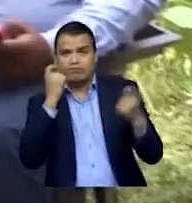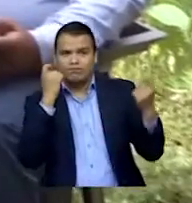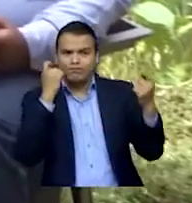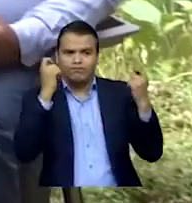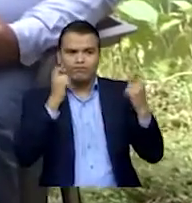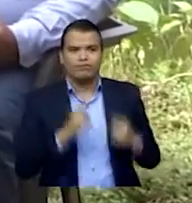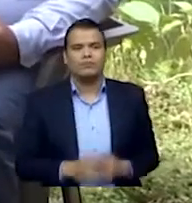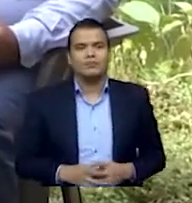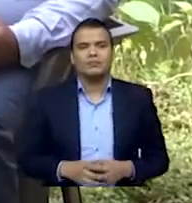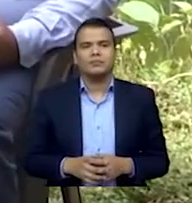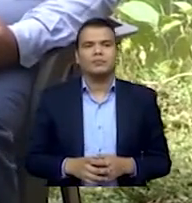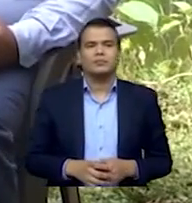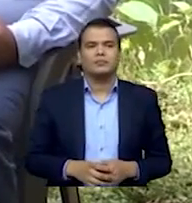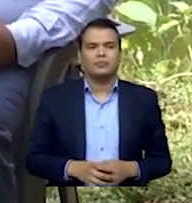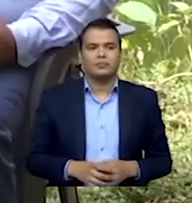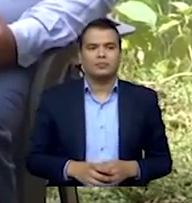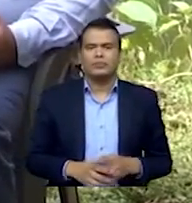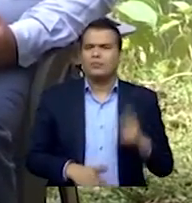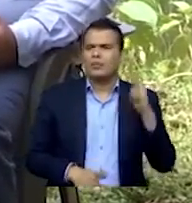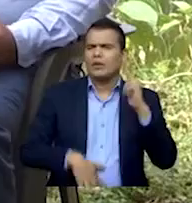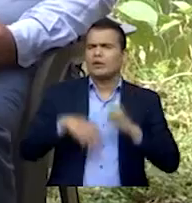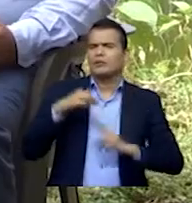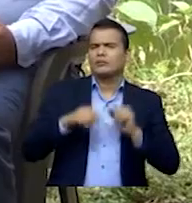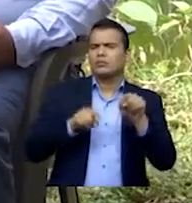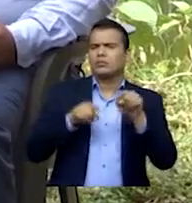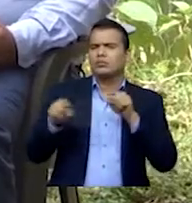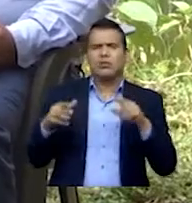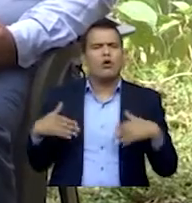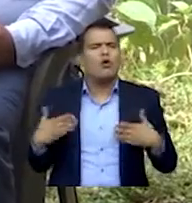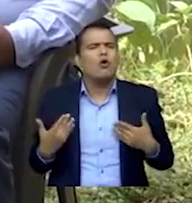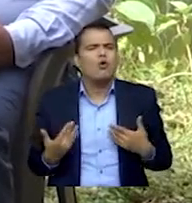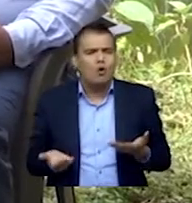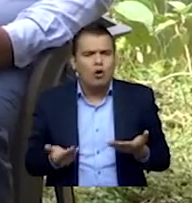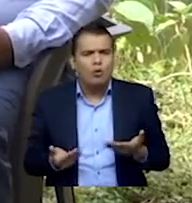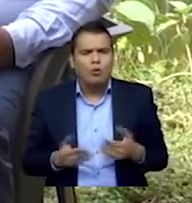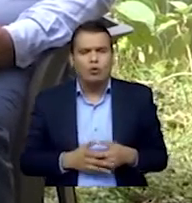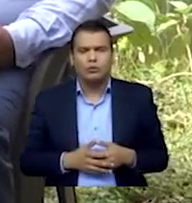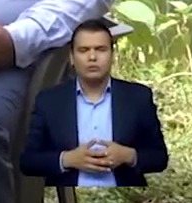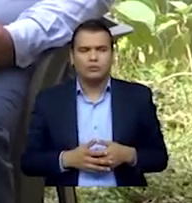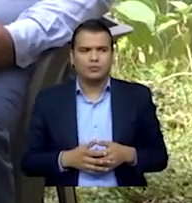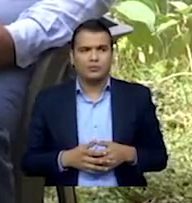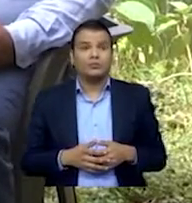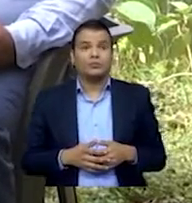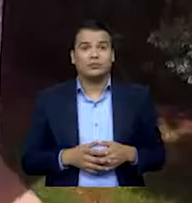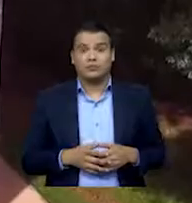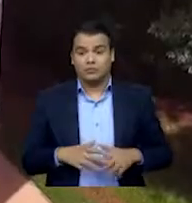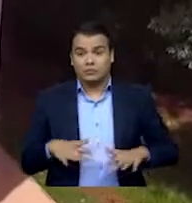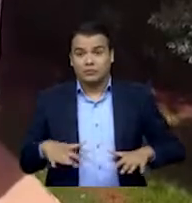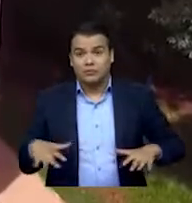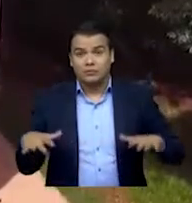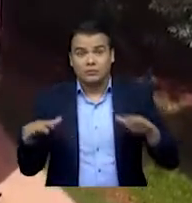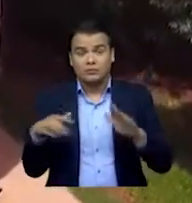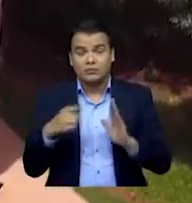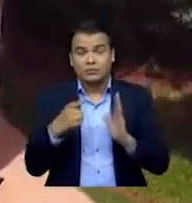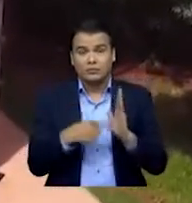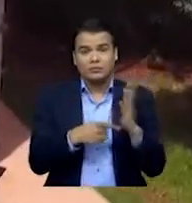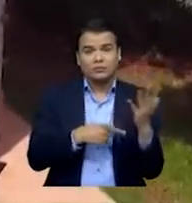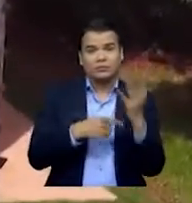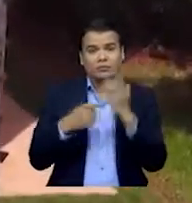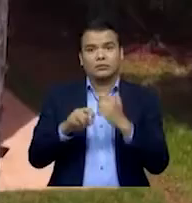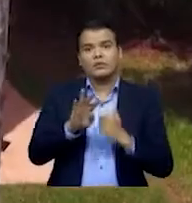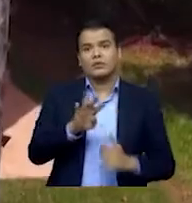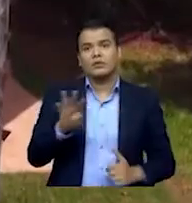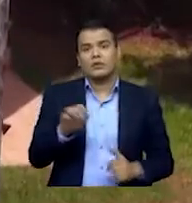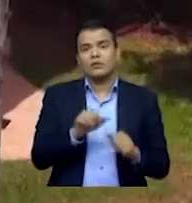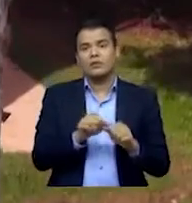intervención tanto en infraestructura gris como en espacios verdes mira se recuperaron más de mil 644 metros cuadrados